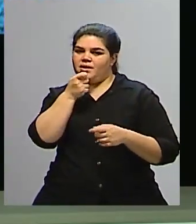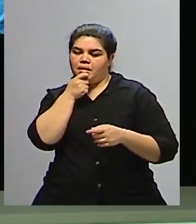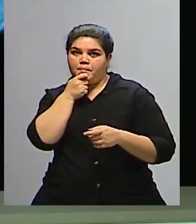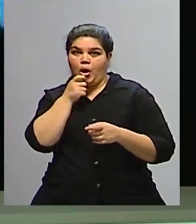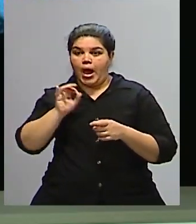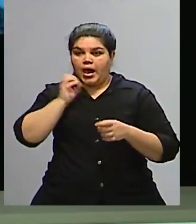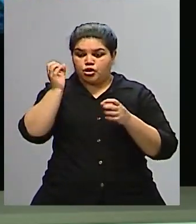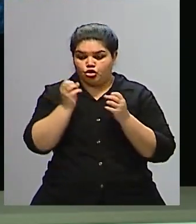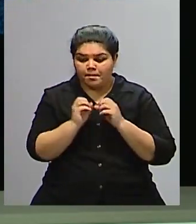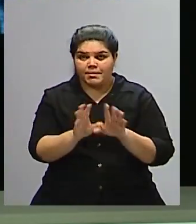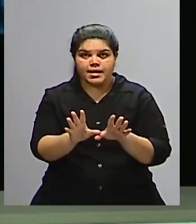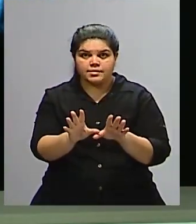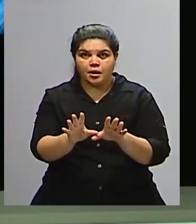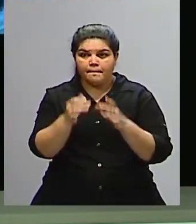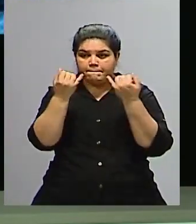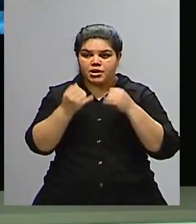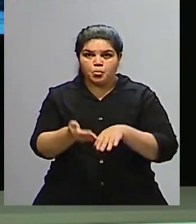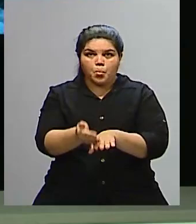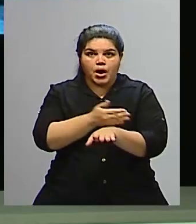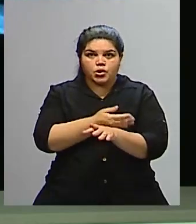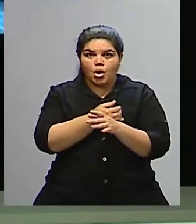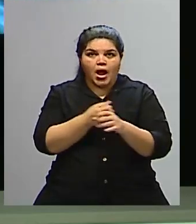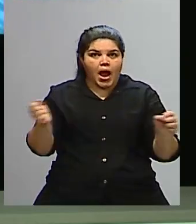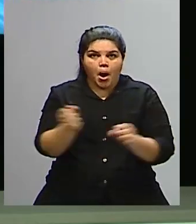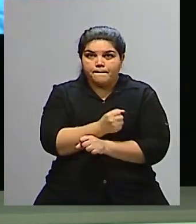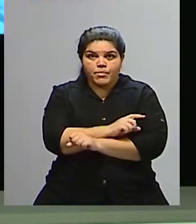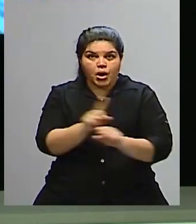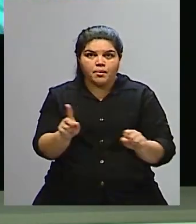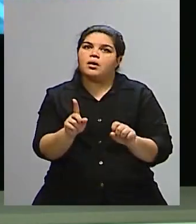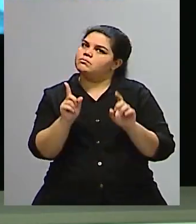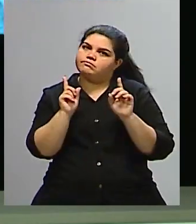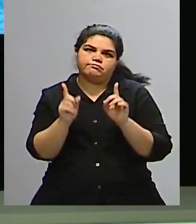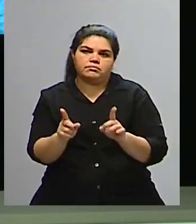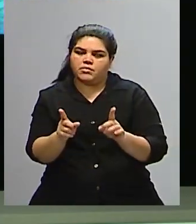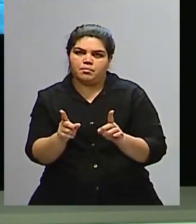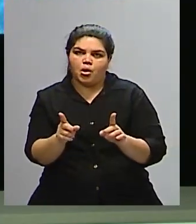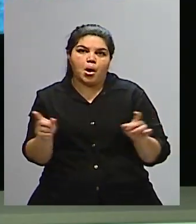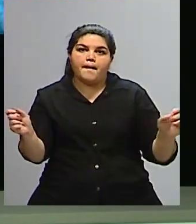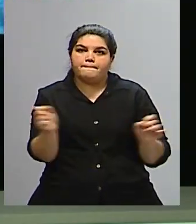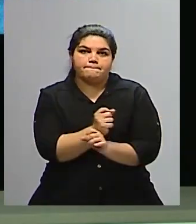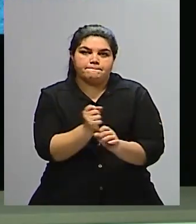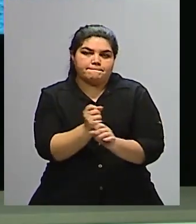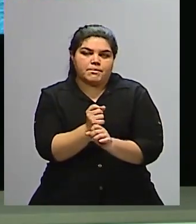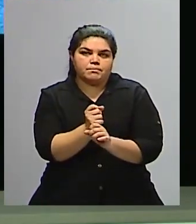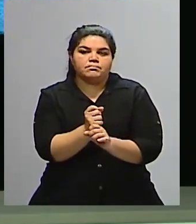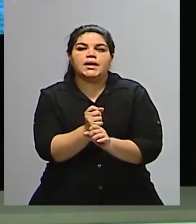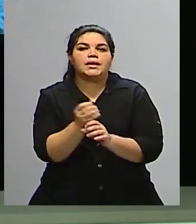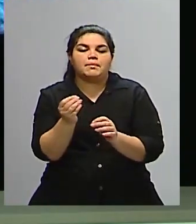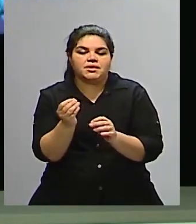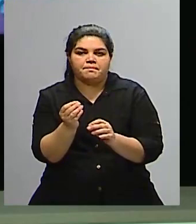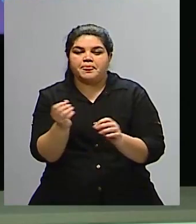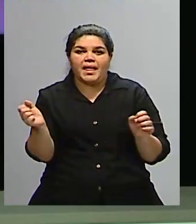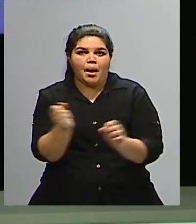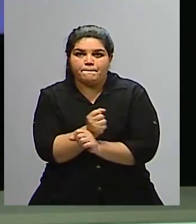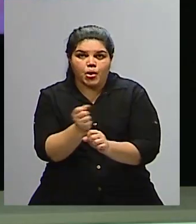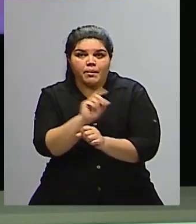financiero, ponga en vigencia el presupuesto que había al cierre del ejercicio anterior, hasta tanto se apruebe el presupuesto. En la